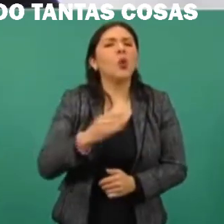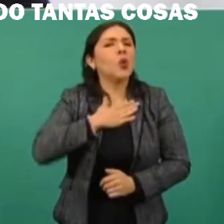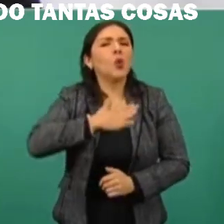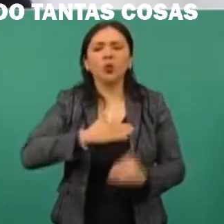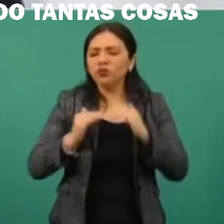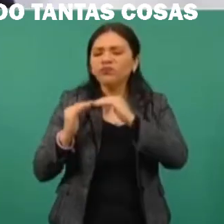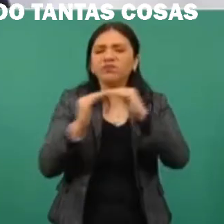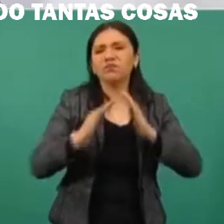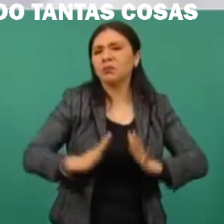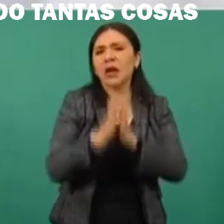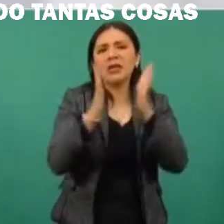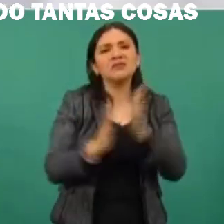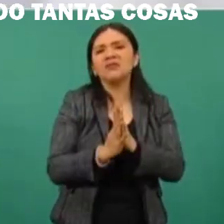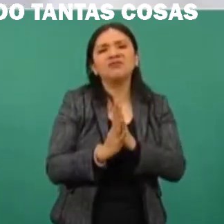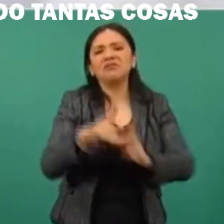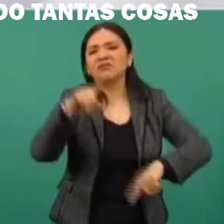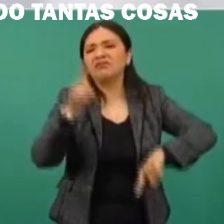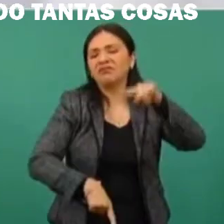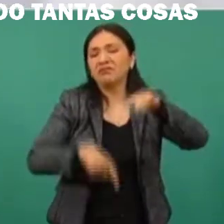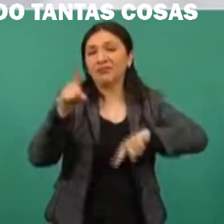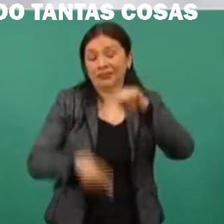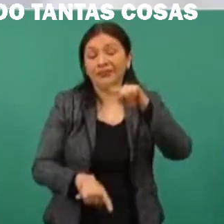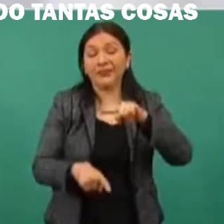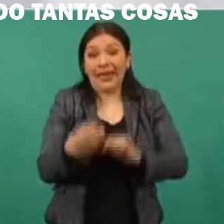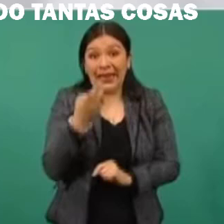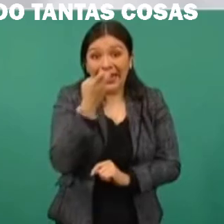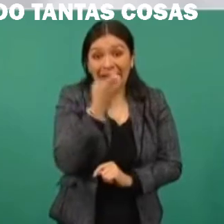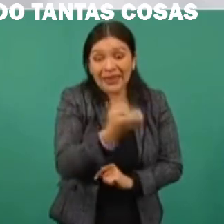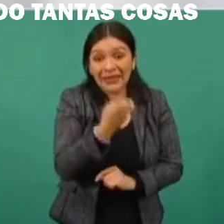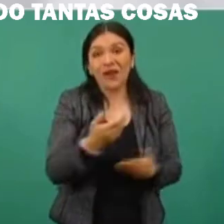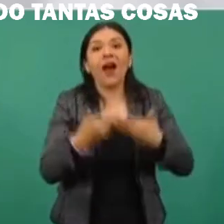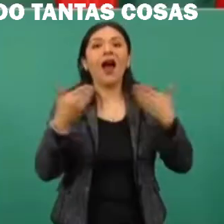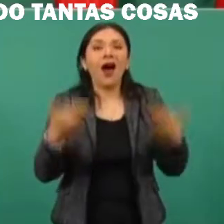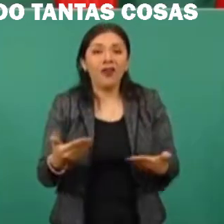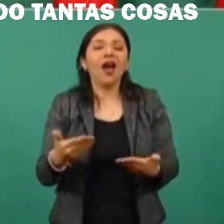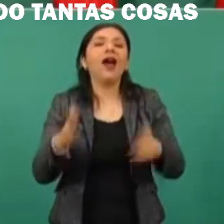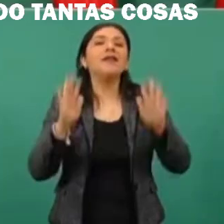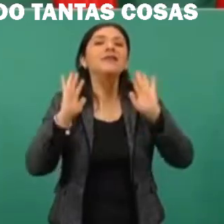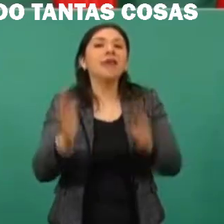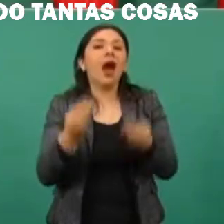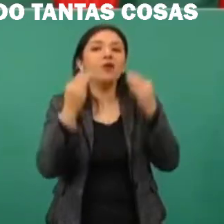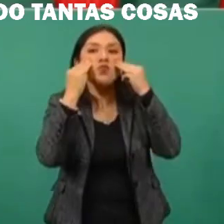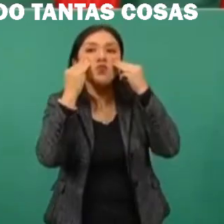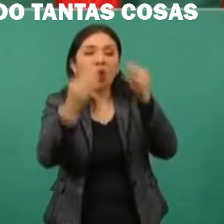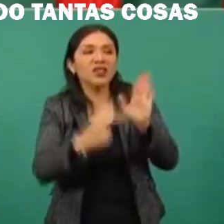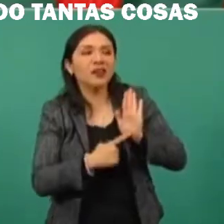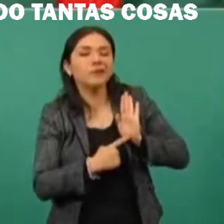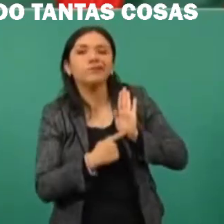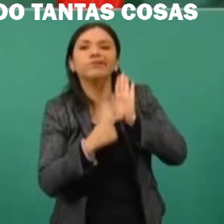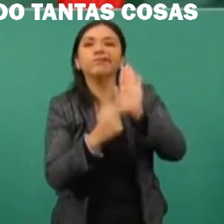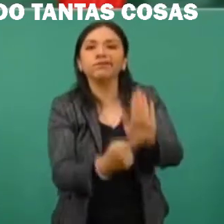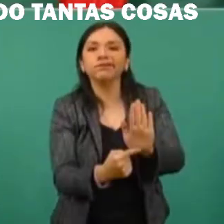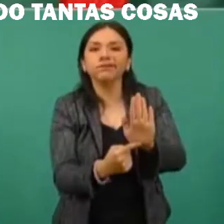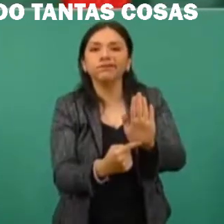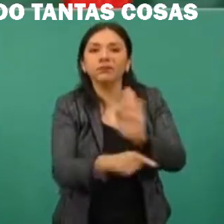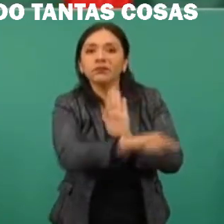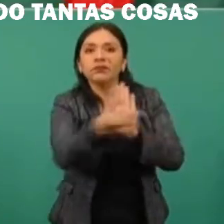antidemocráticas. Y esto es lo que se está exhibiendo, esto es lo que se está